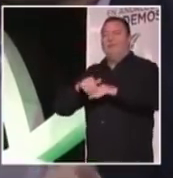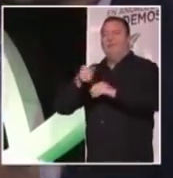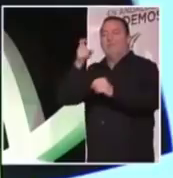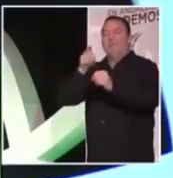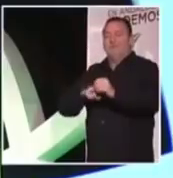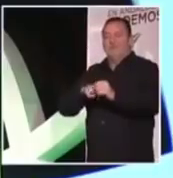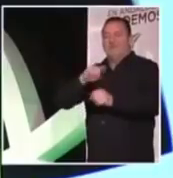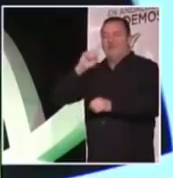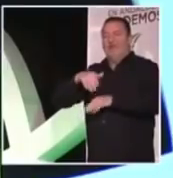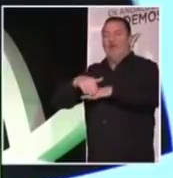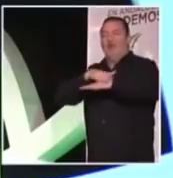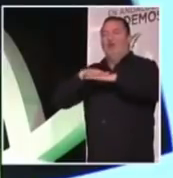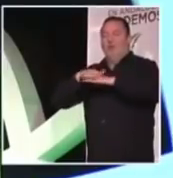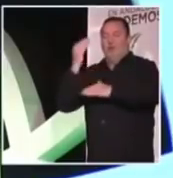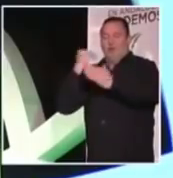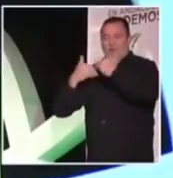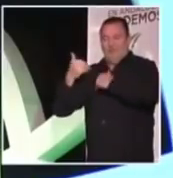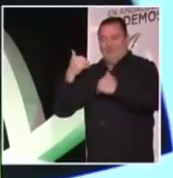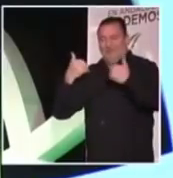norte.